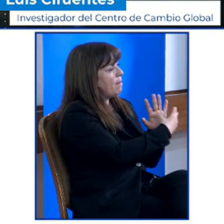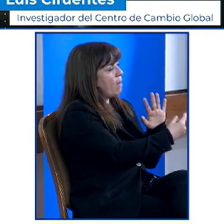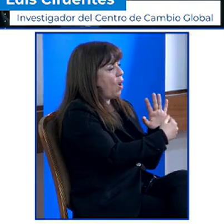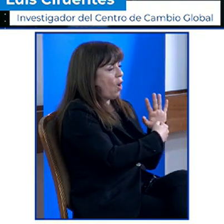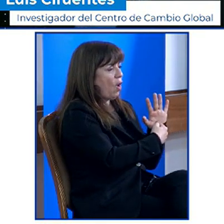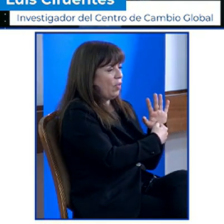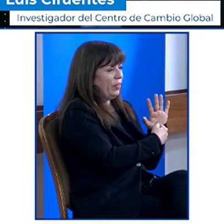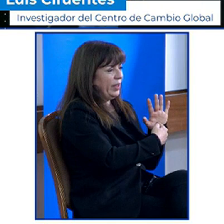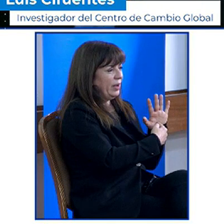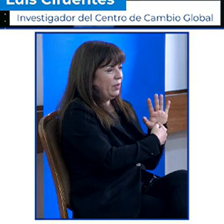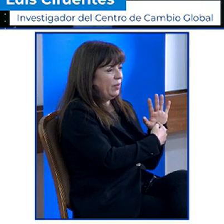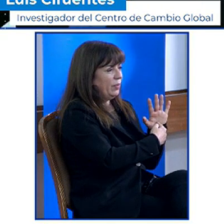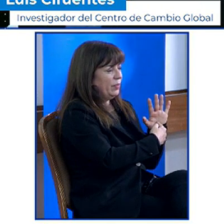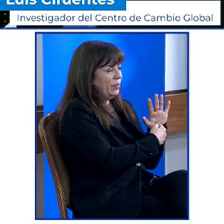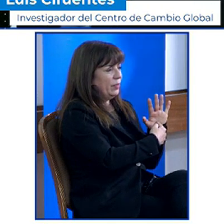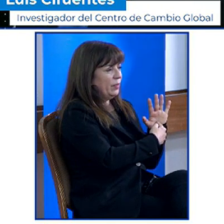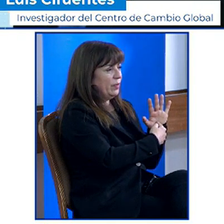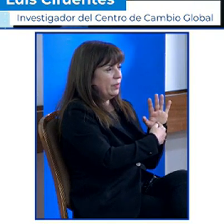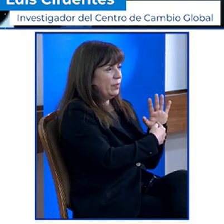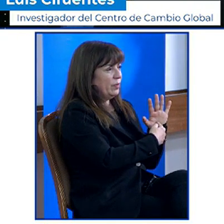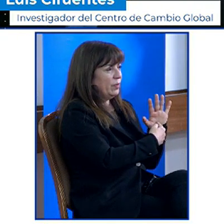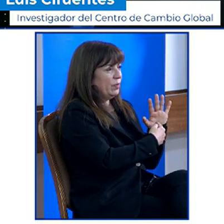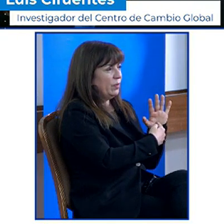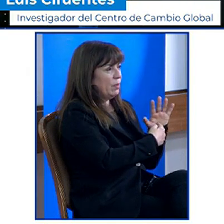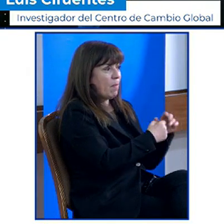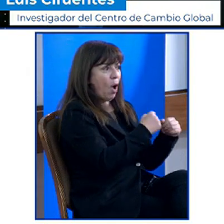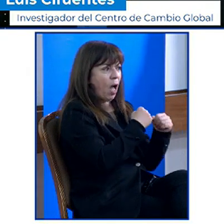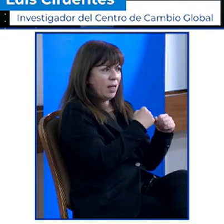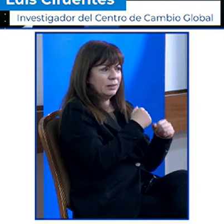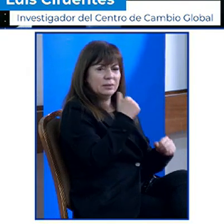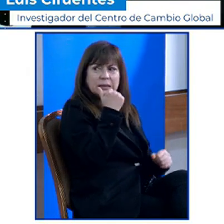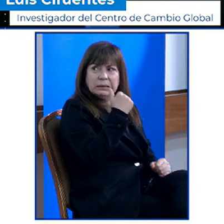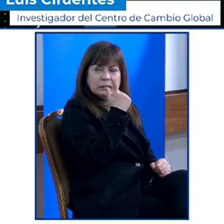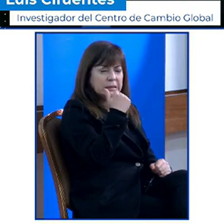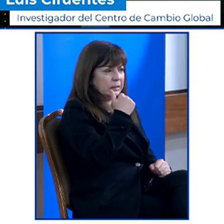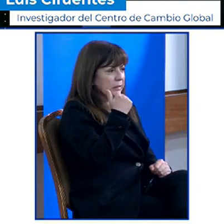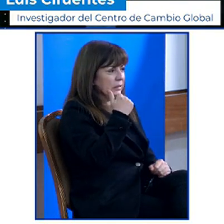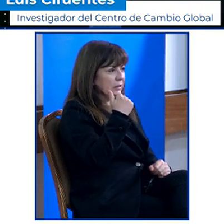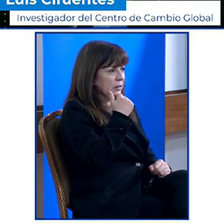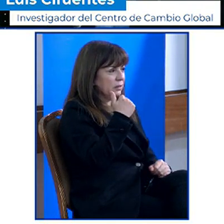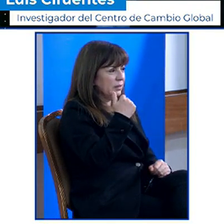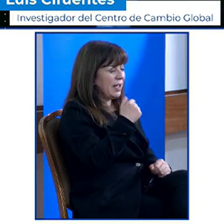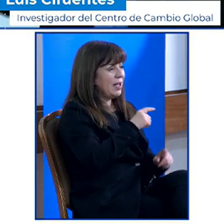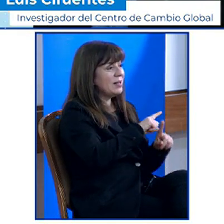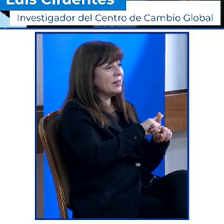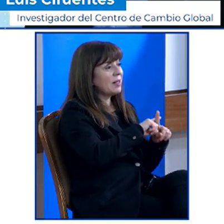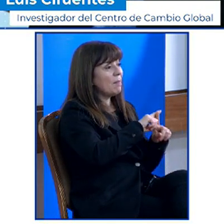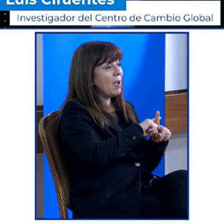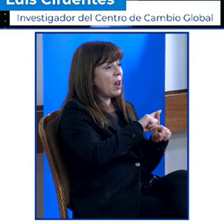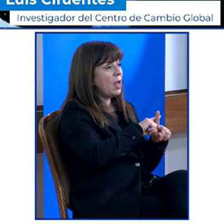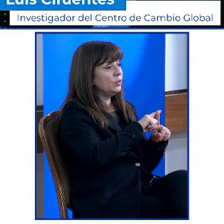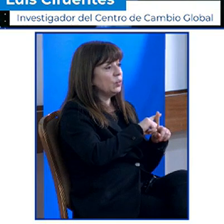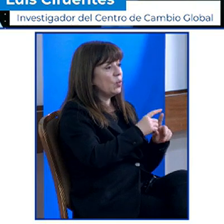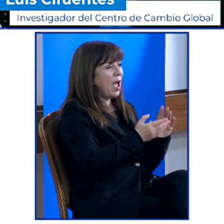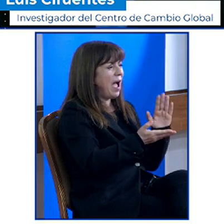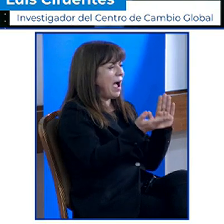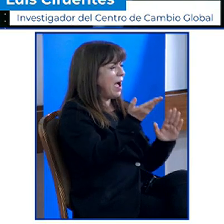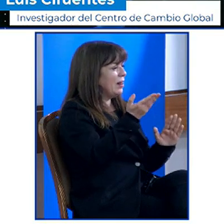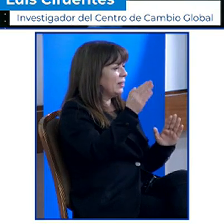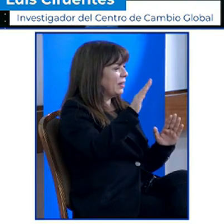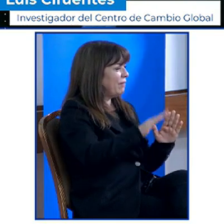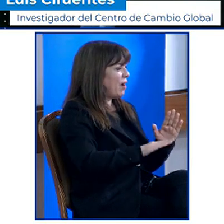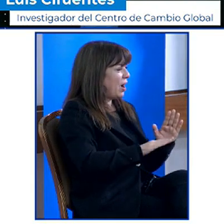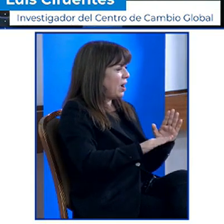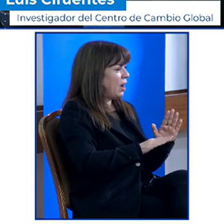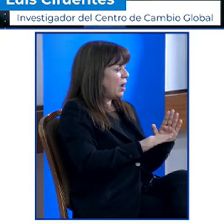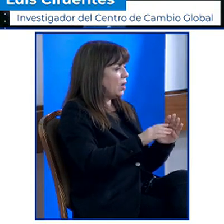de rezago distribuido, es muy poderoso porque la temperatura alta o baja en un día no